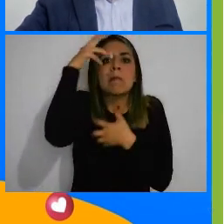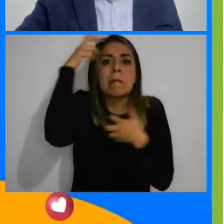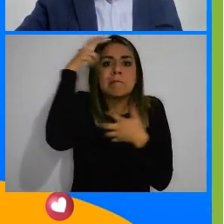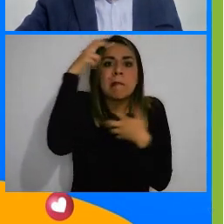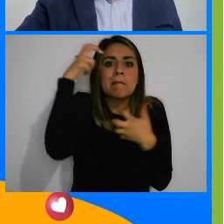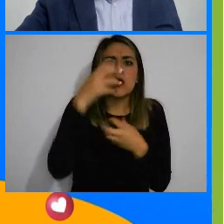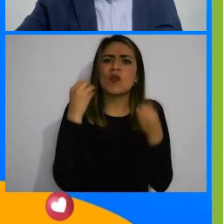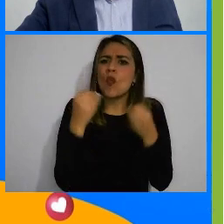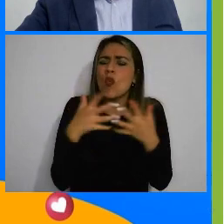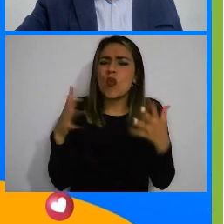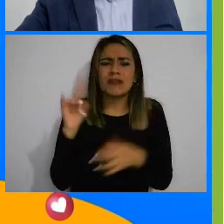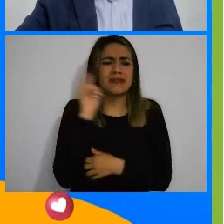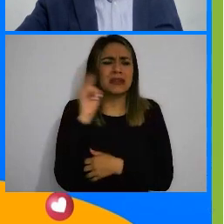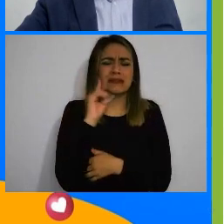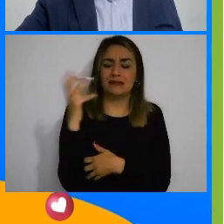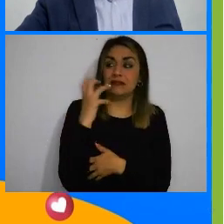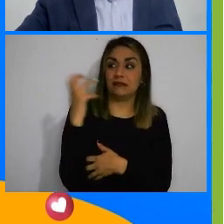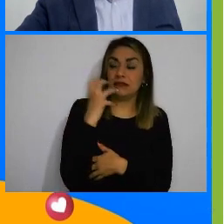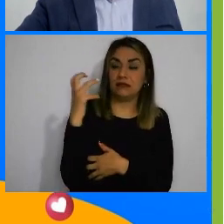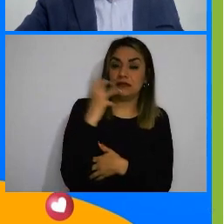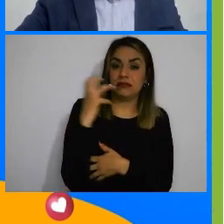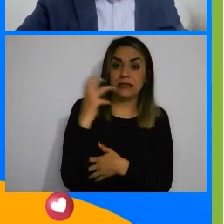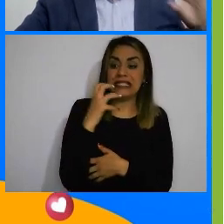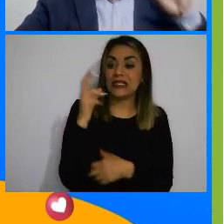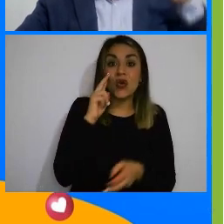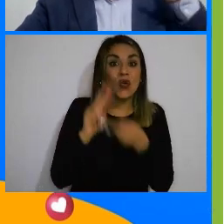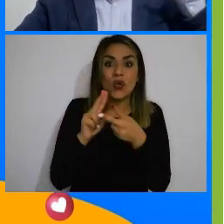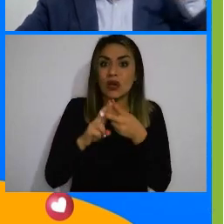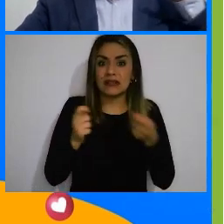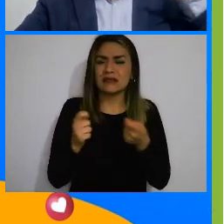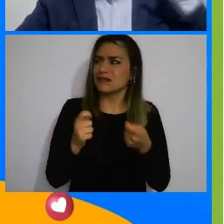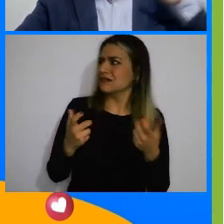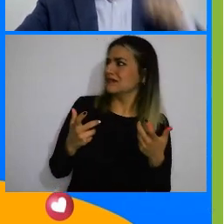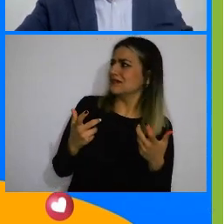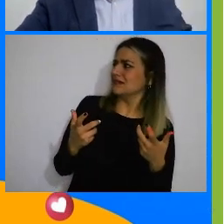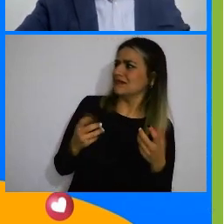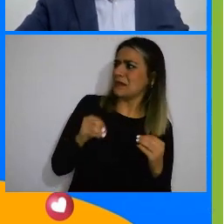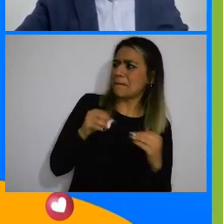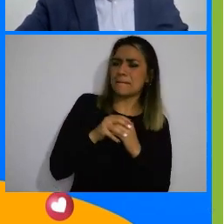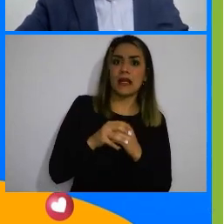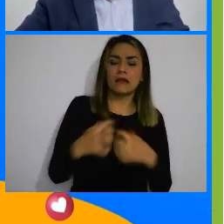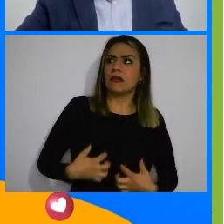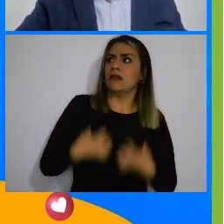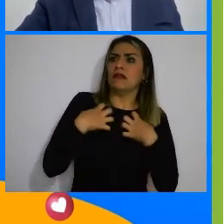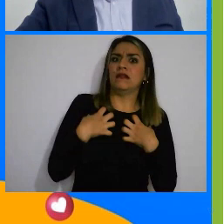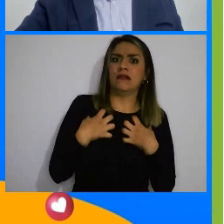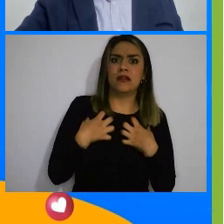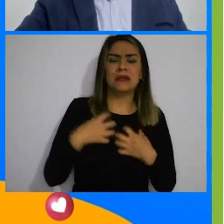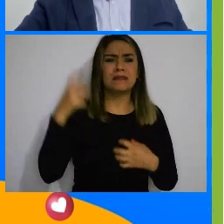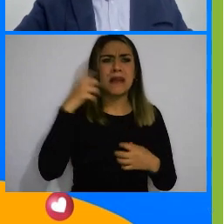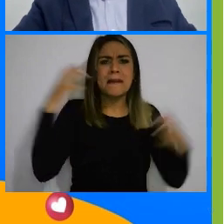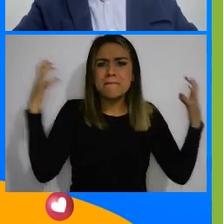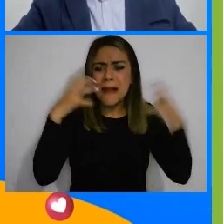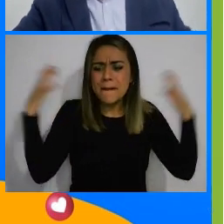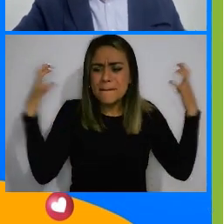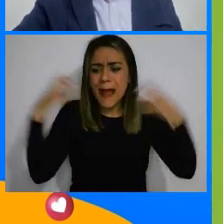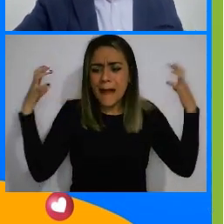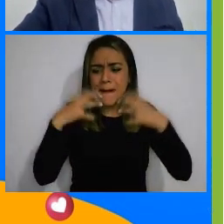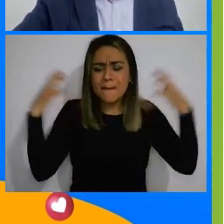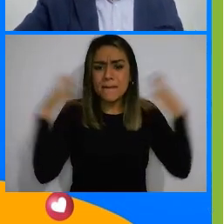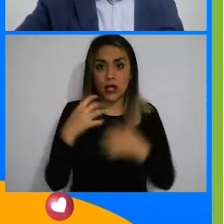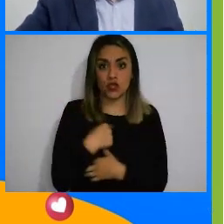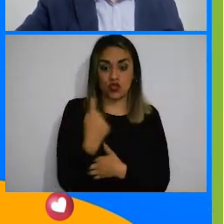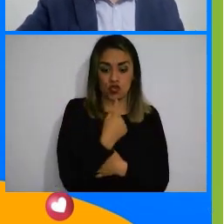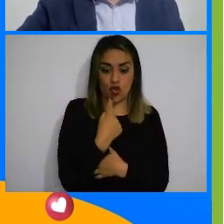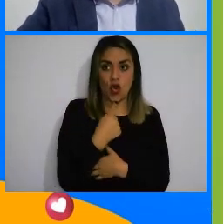un ruido que uno a veces, si uno no lo conoce, si uno no está adaptado, hasta se puede asustar porque es una bulla. Y como nunca andan solos, sino